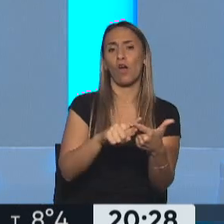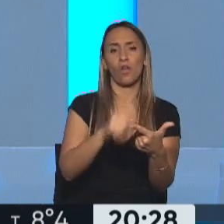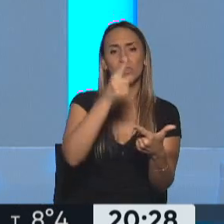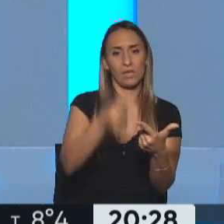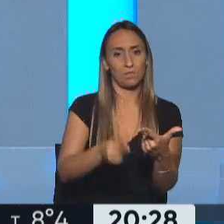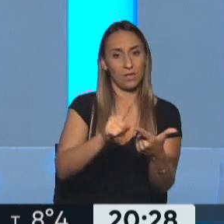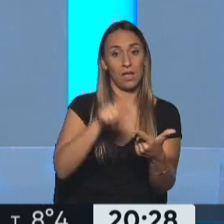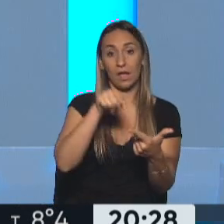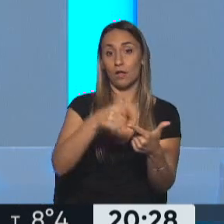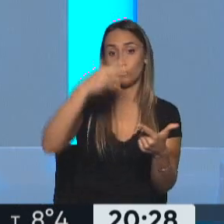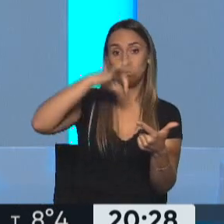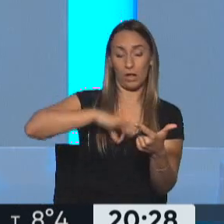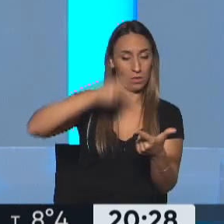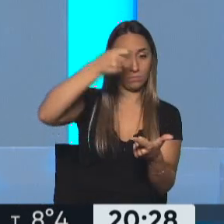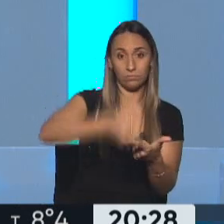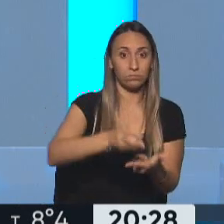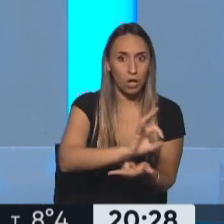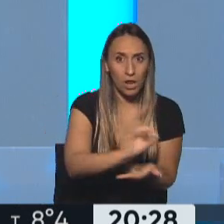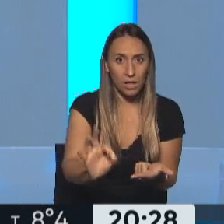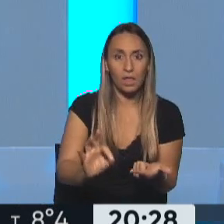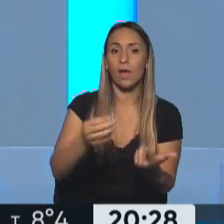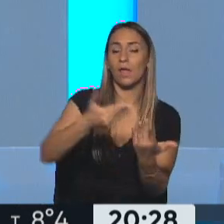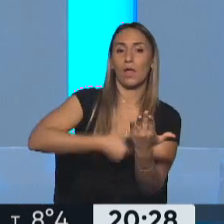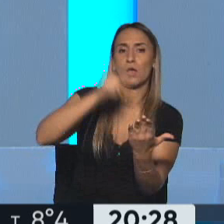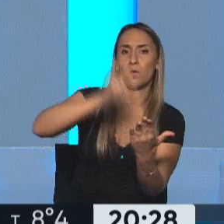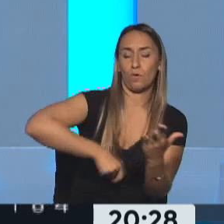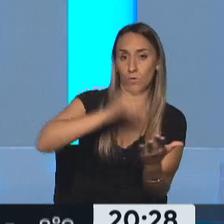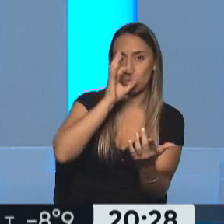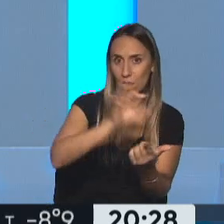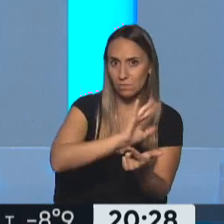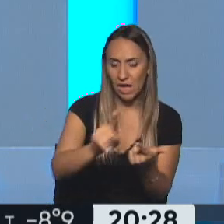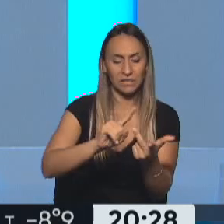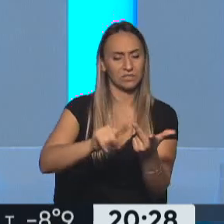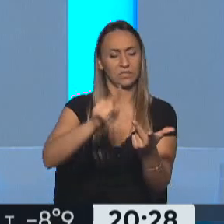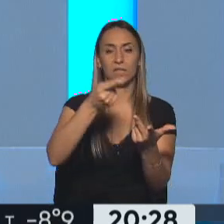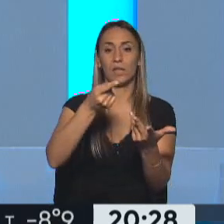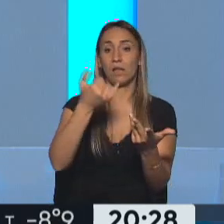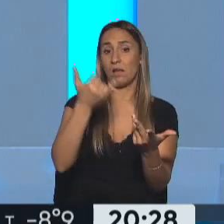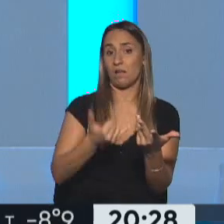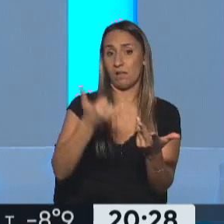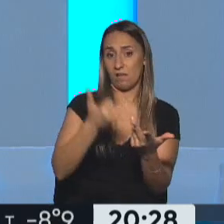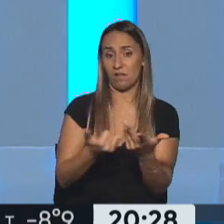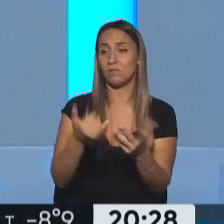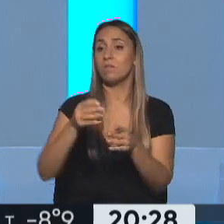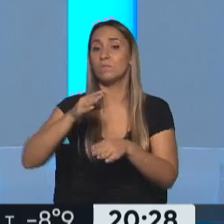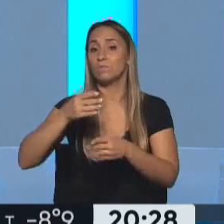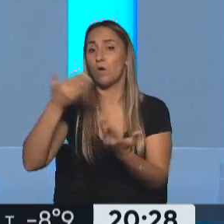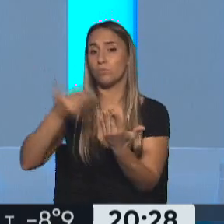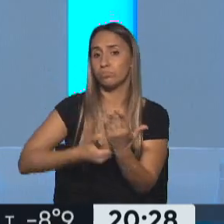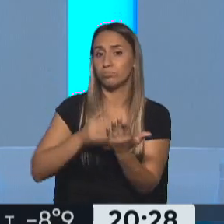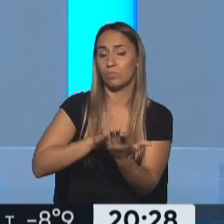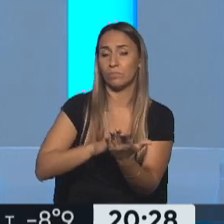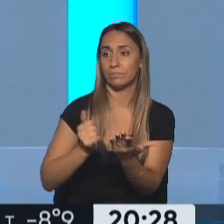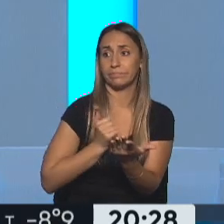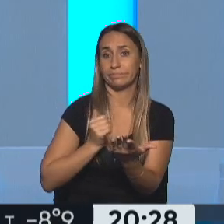de percibir su sueldo, nunca más firmó una sentencia. Hay un jury que está esperando y que nunca se define. En consecuencia, no